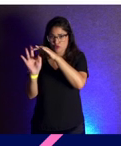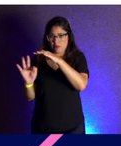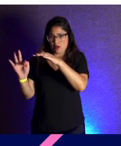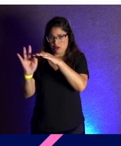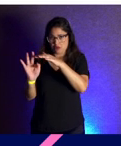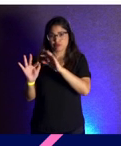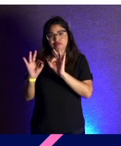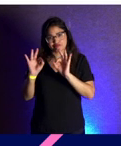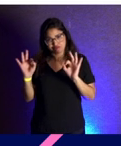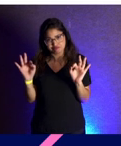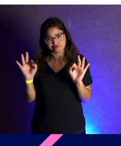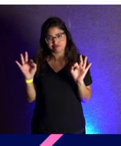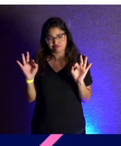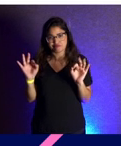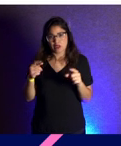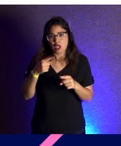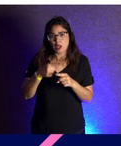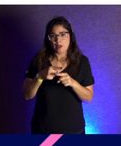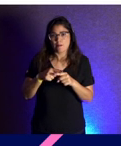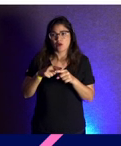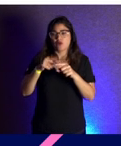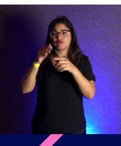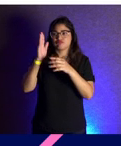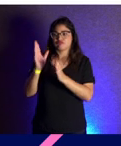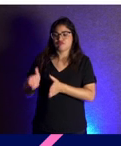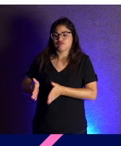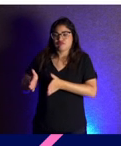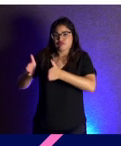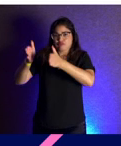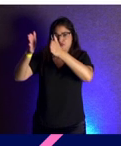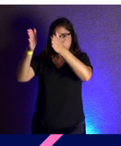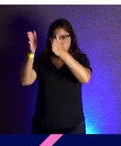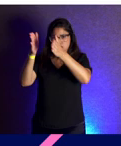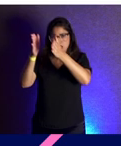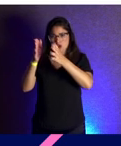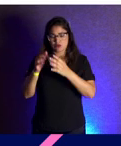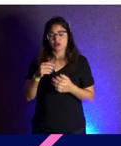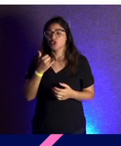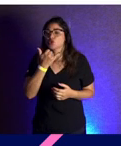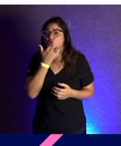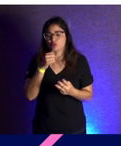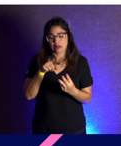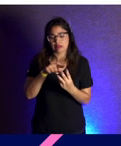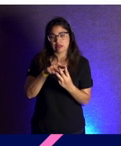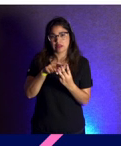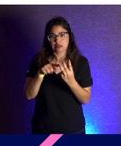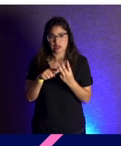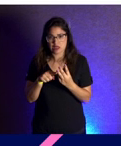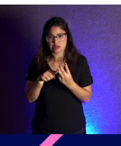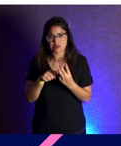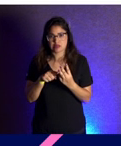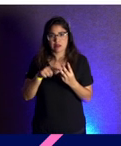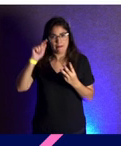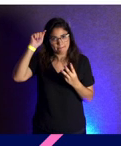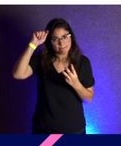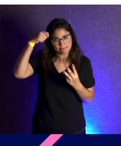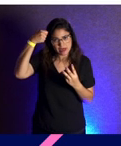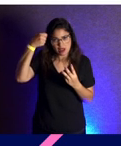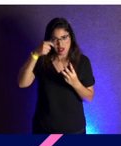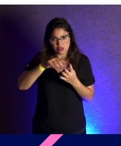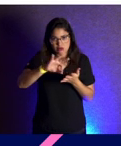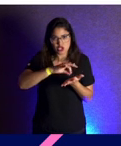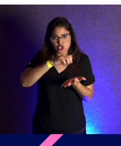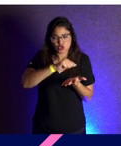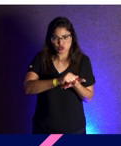capacidad, pero también son dos o tres elementos. En negro, los registros